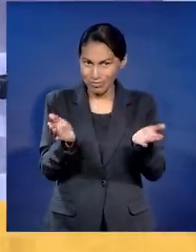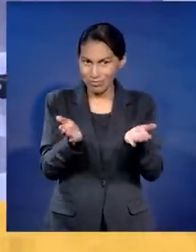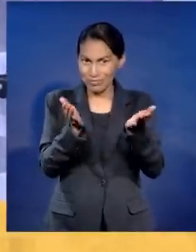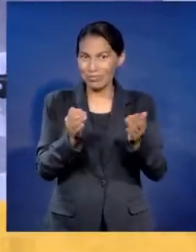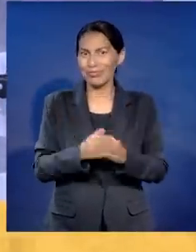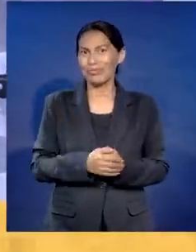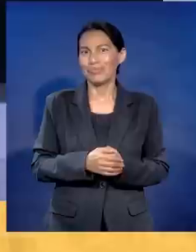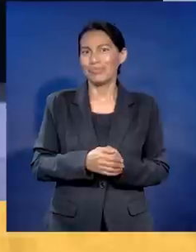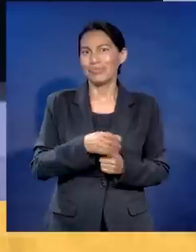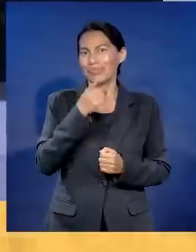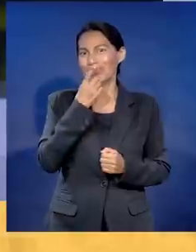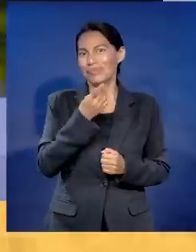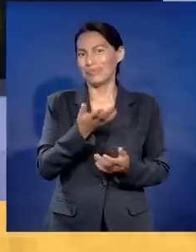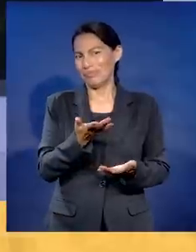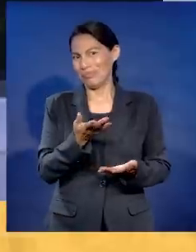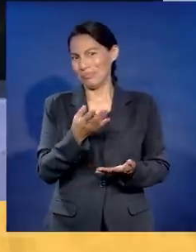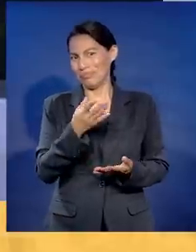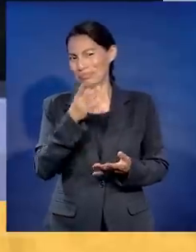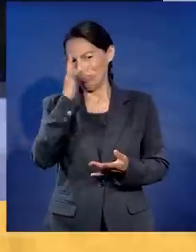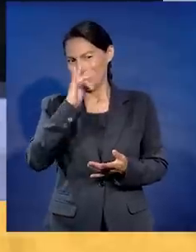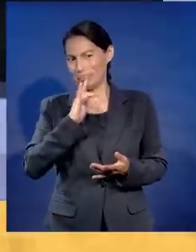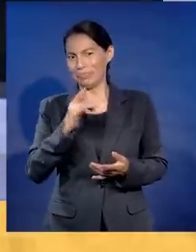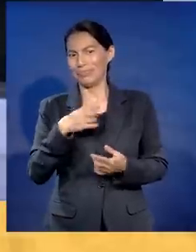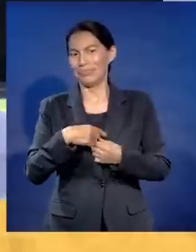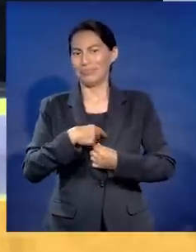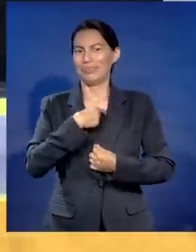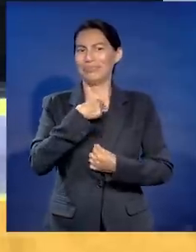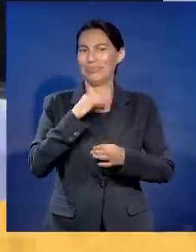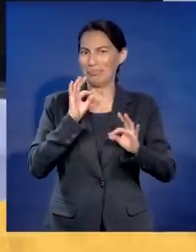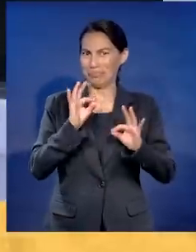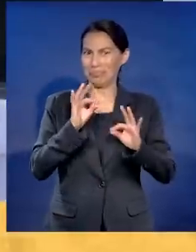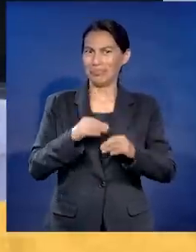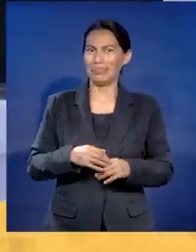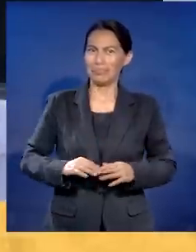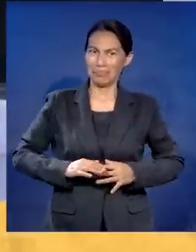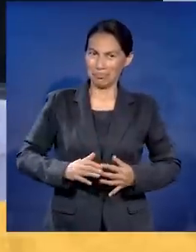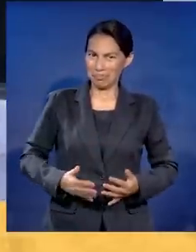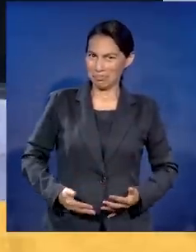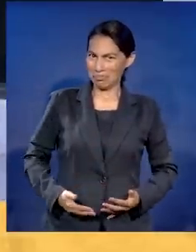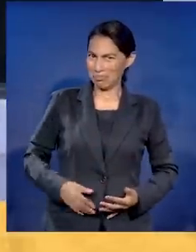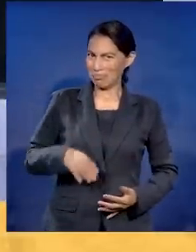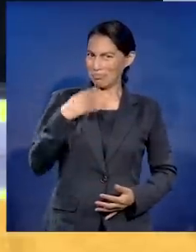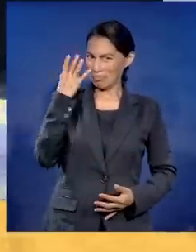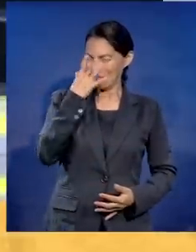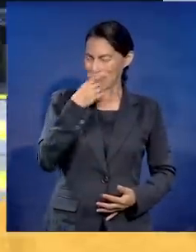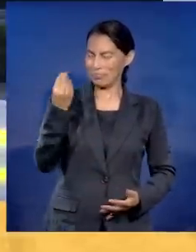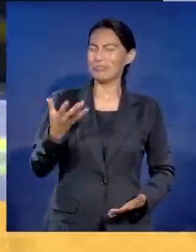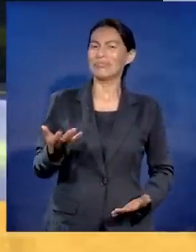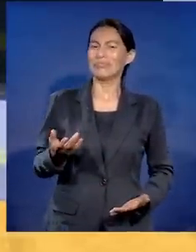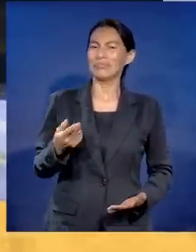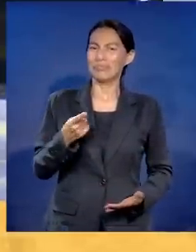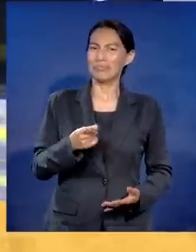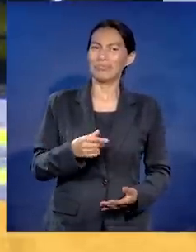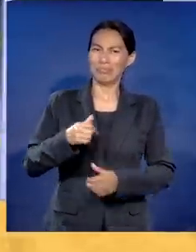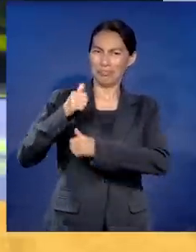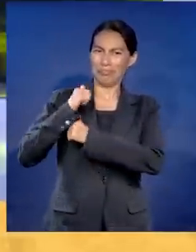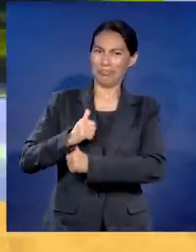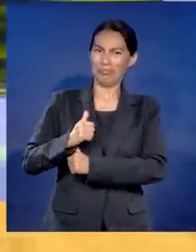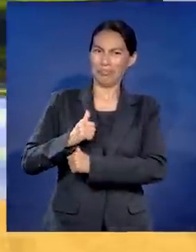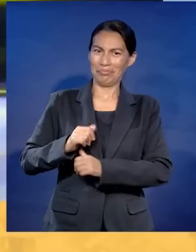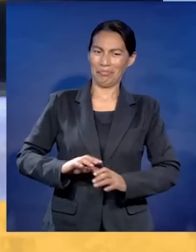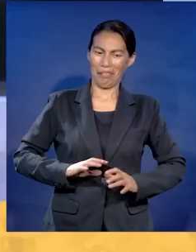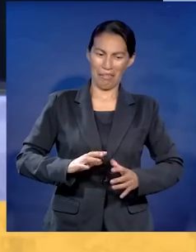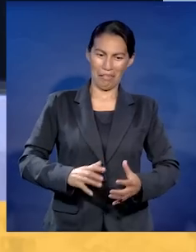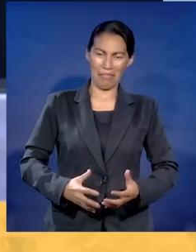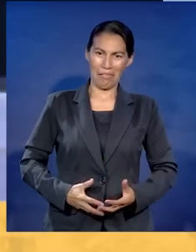piropos. Dígale, mi amor, qué bien te luce esa corbata. Mi amor, mira esa pancita tan elegante, hasta